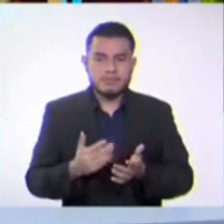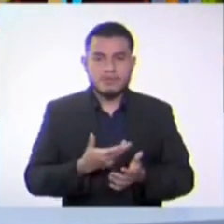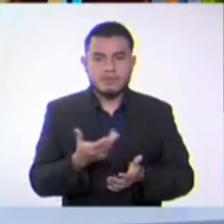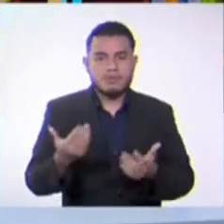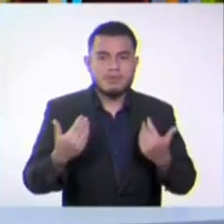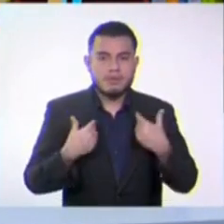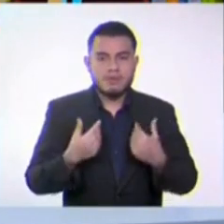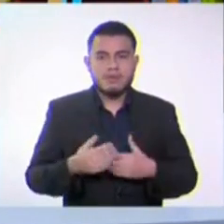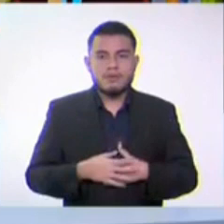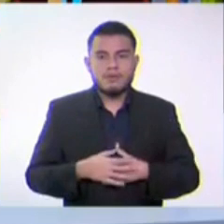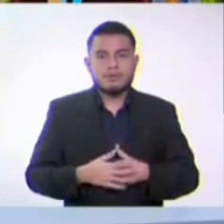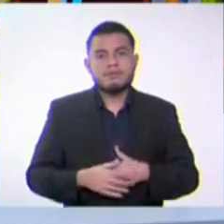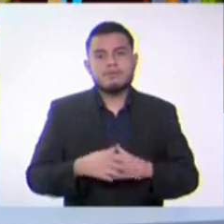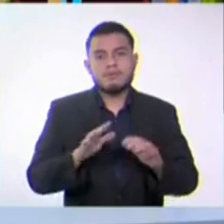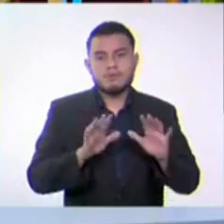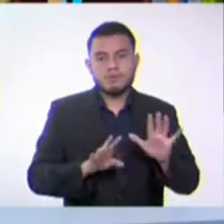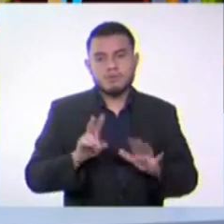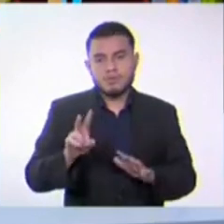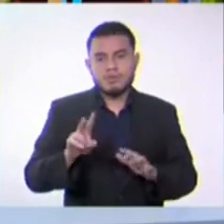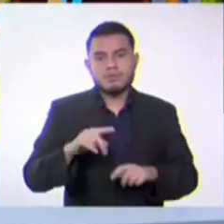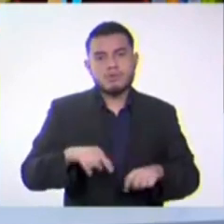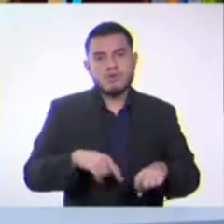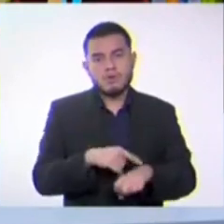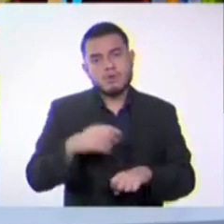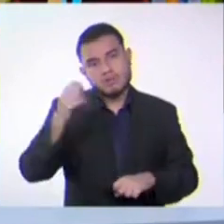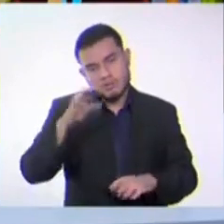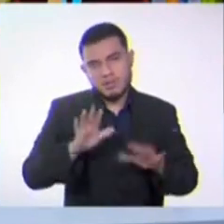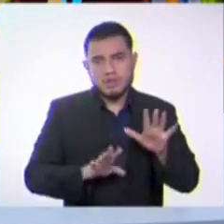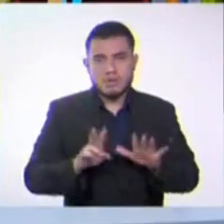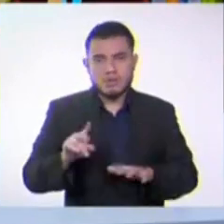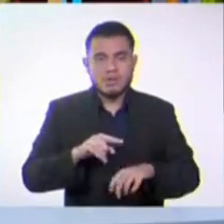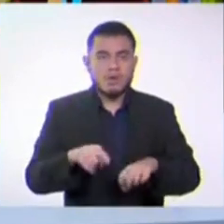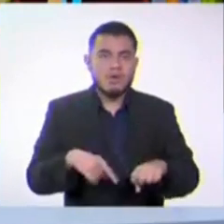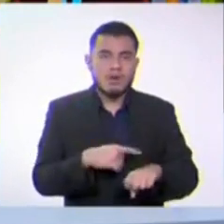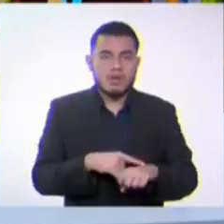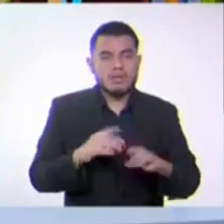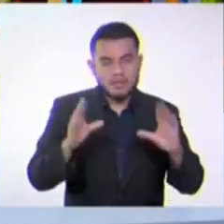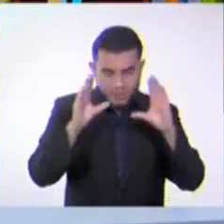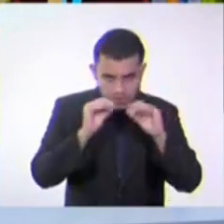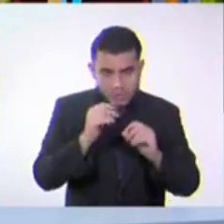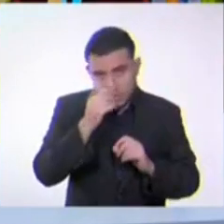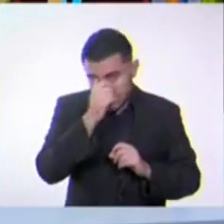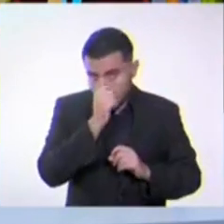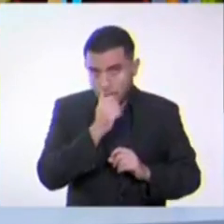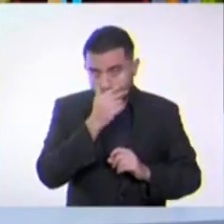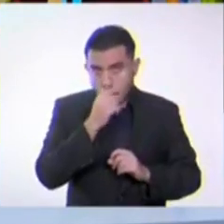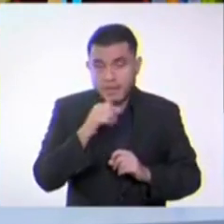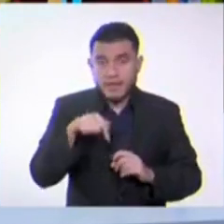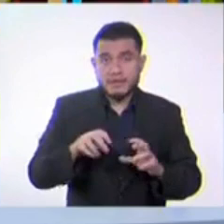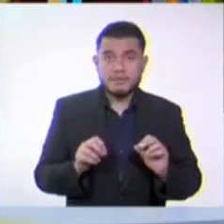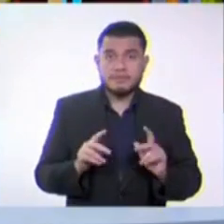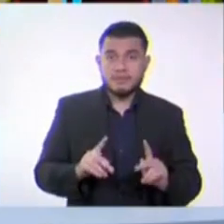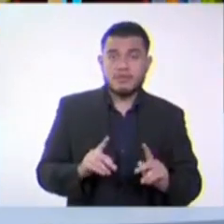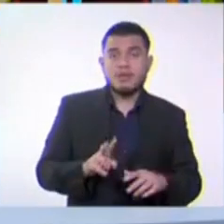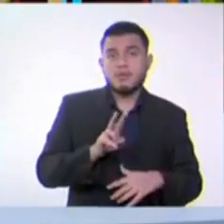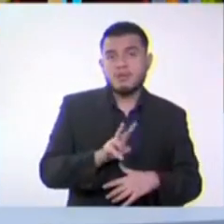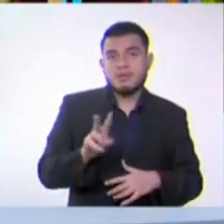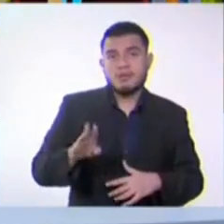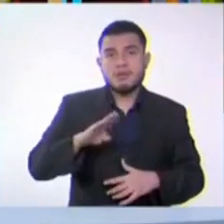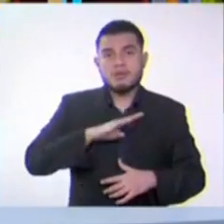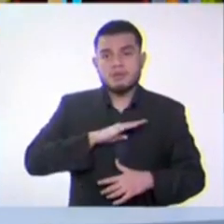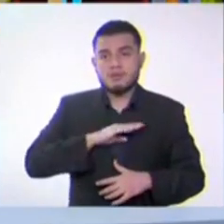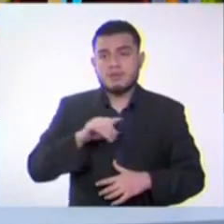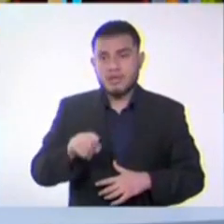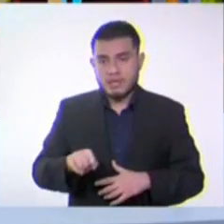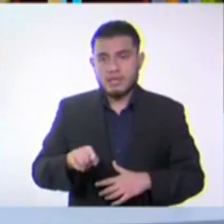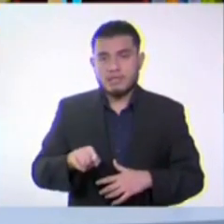tenemos 12 horas de luz y 12 horas de noche. En este caso, el 22 de septiembre, este